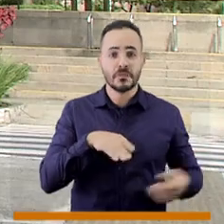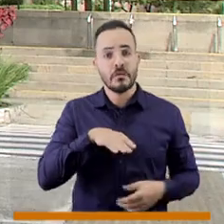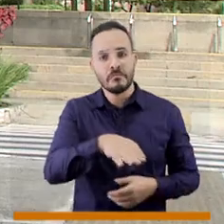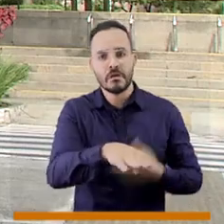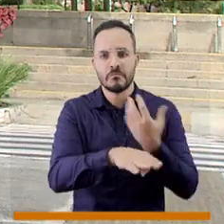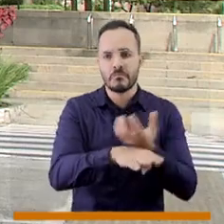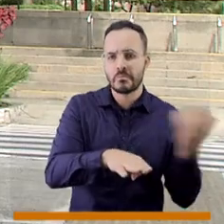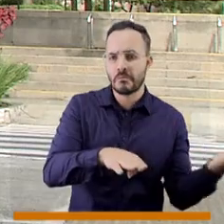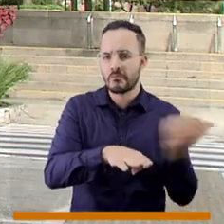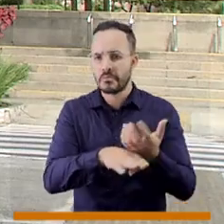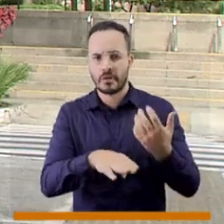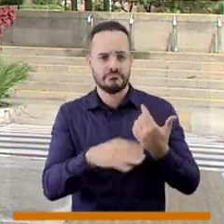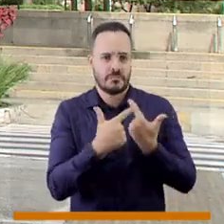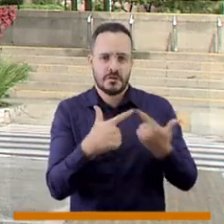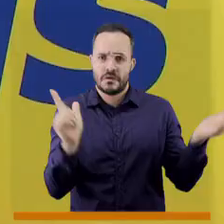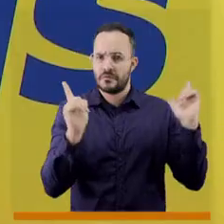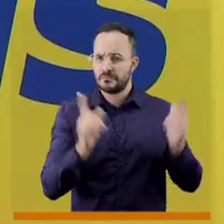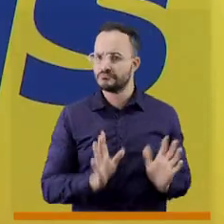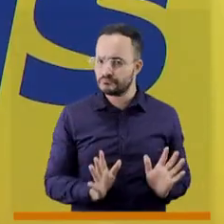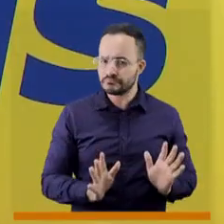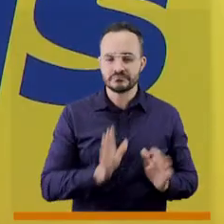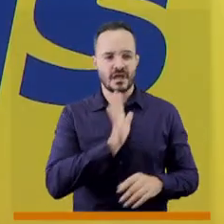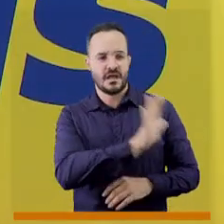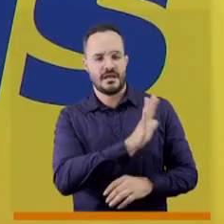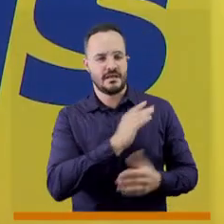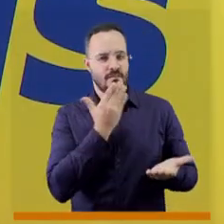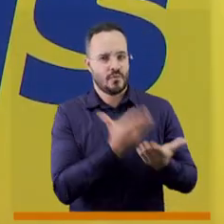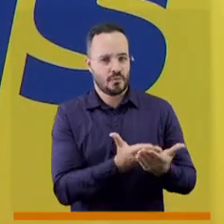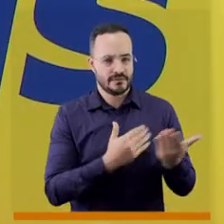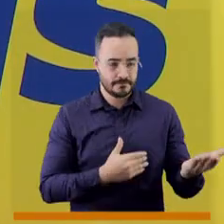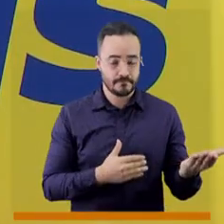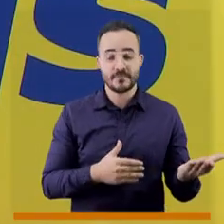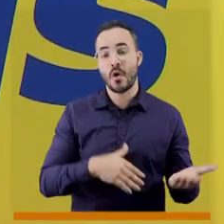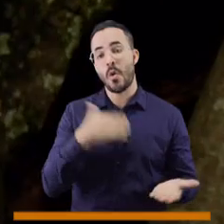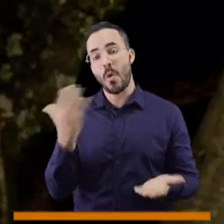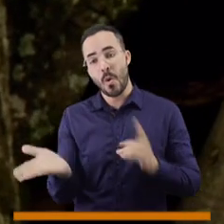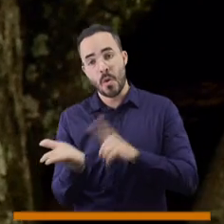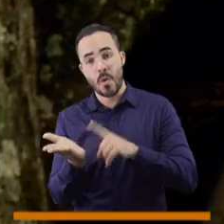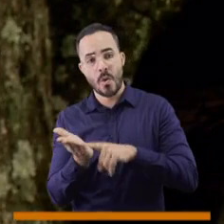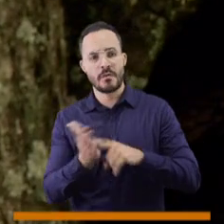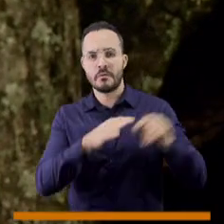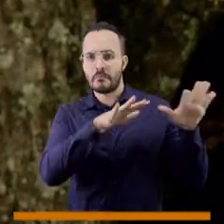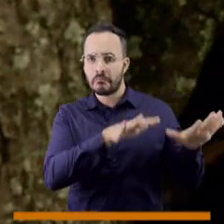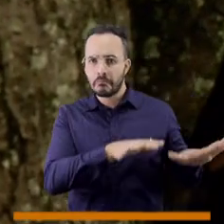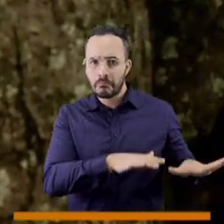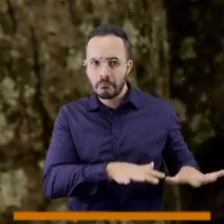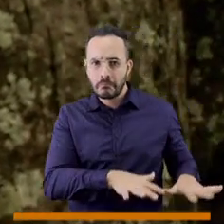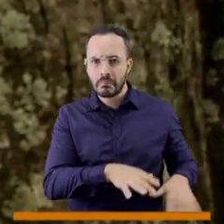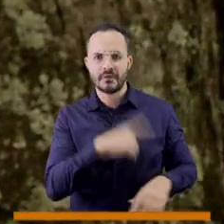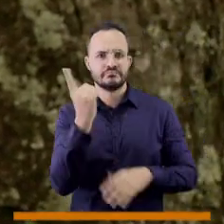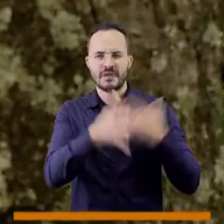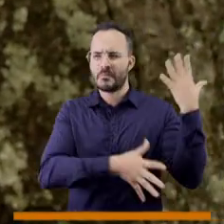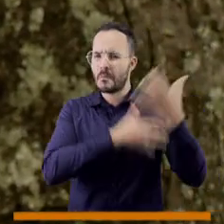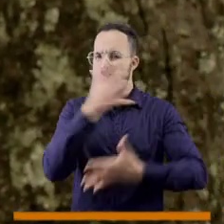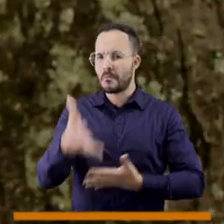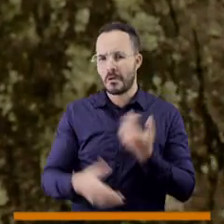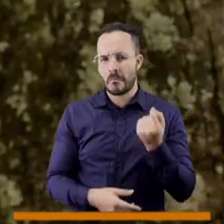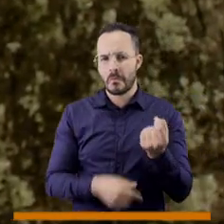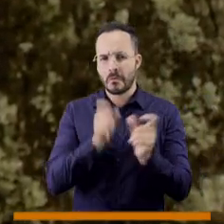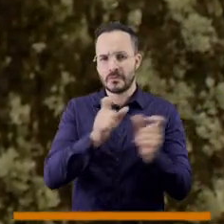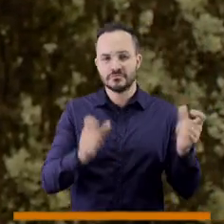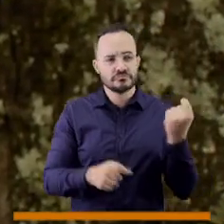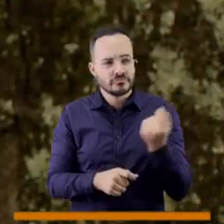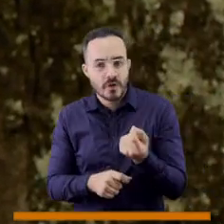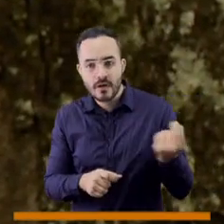de las paradas. Es denominado, conocido como el sistema Hopón Hopop. Eso en temporada alta, cuando tenemos más gente. Pero cuando es una temporada, digamos, más suavecita